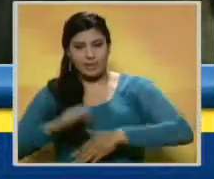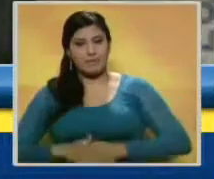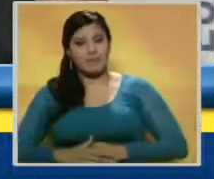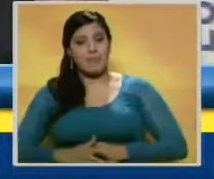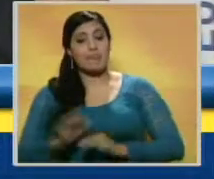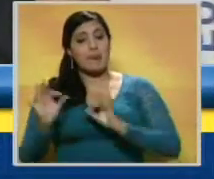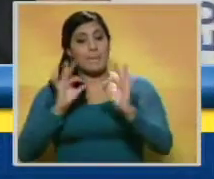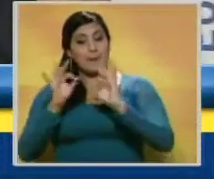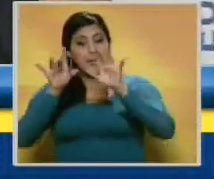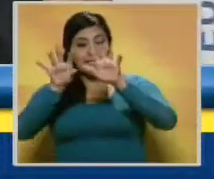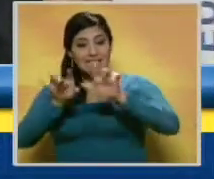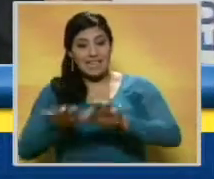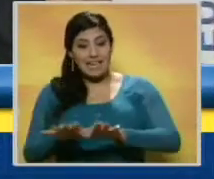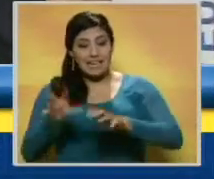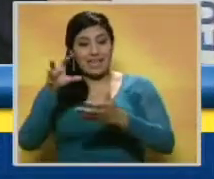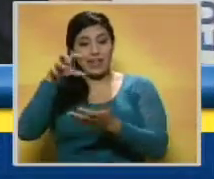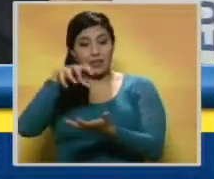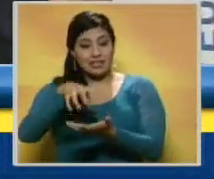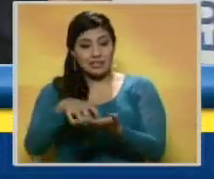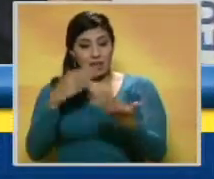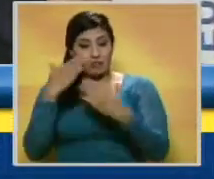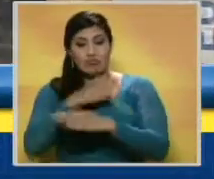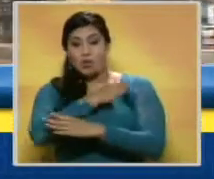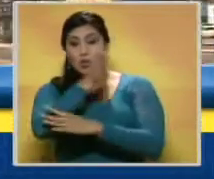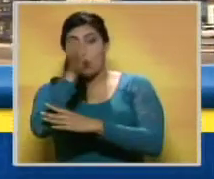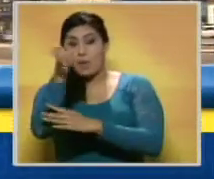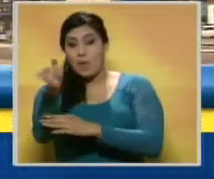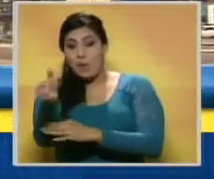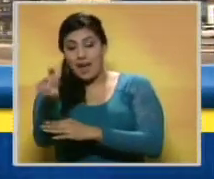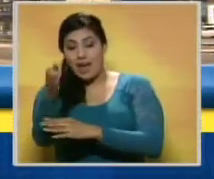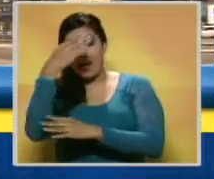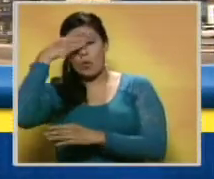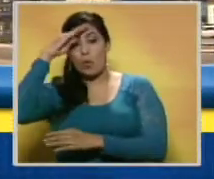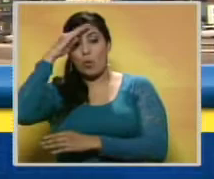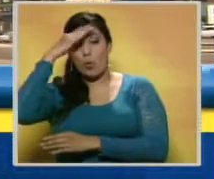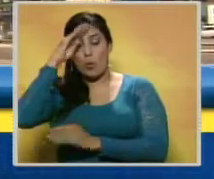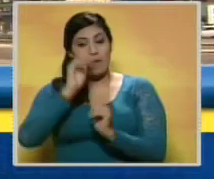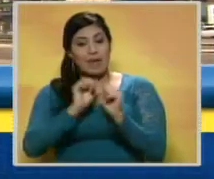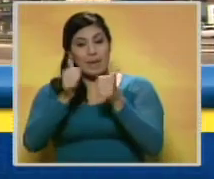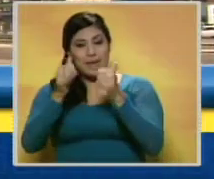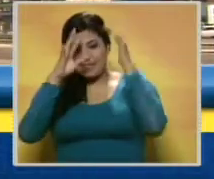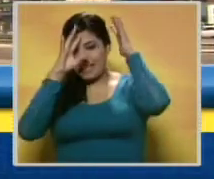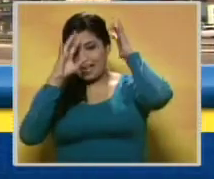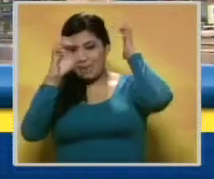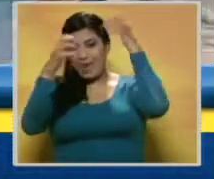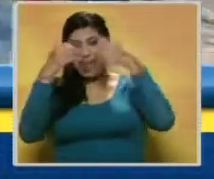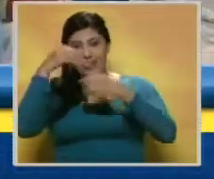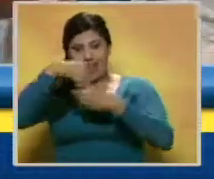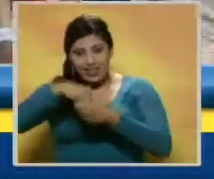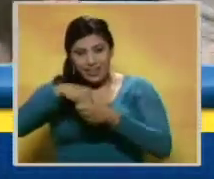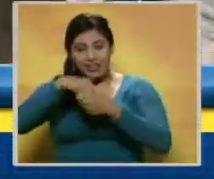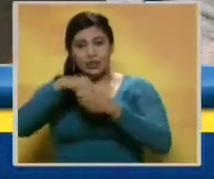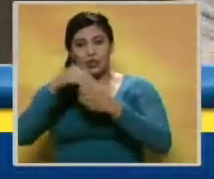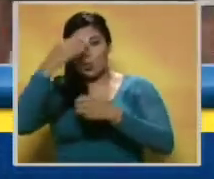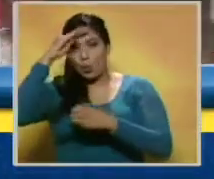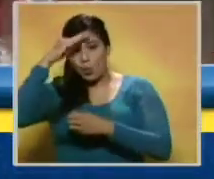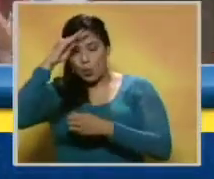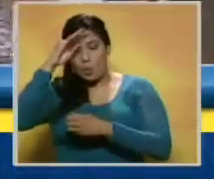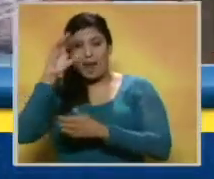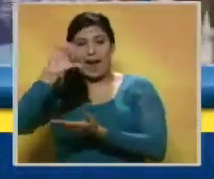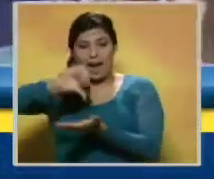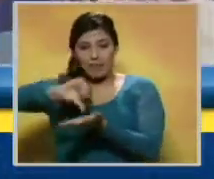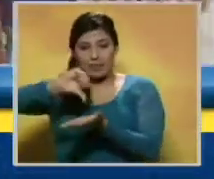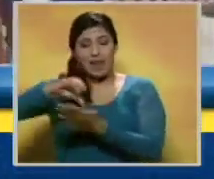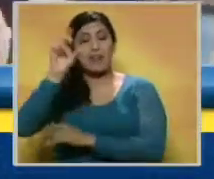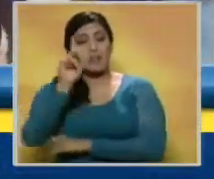prevé que el secretario de Estado John Kerry viaje a La Habana este mes para inaugurar la embajada estadounidense en la capital cubana, en la